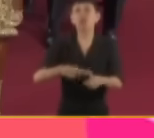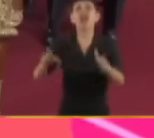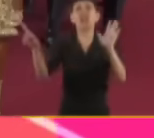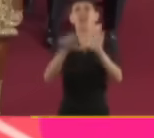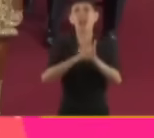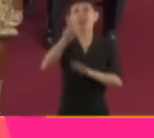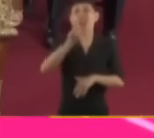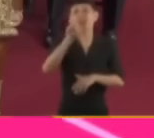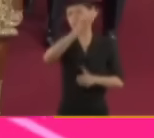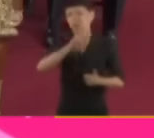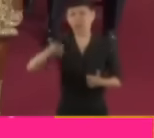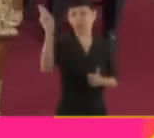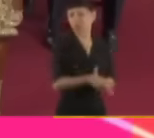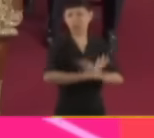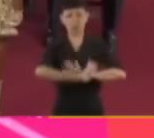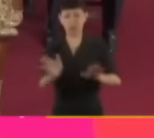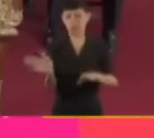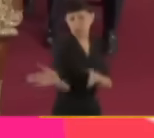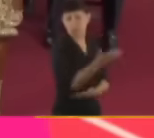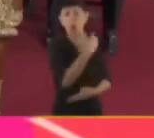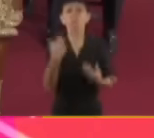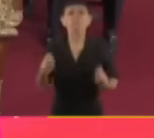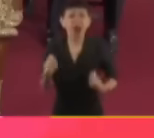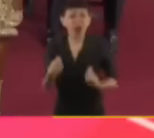estoy hablando de leyes